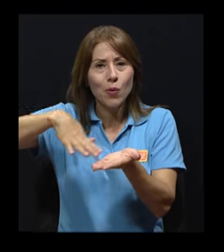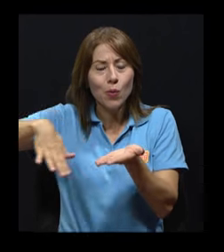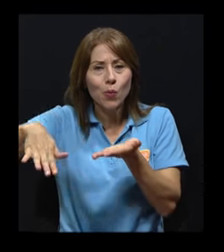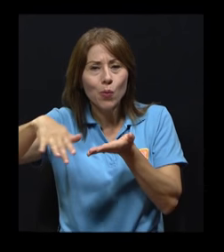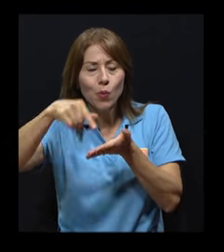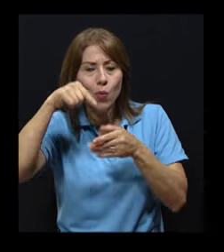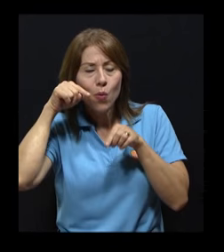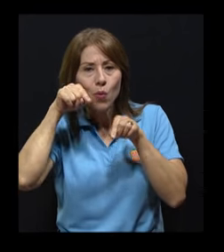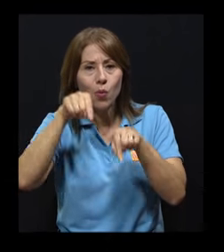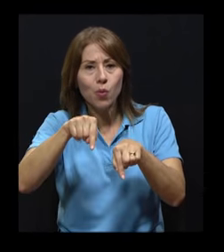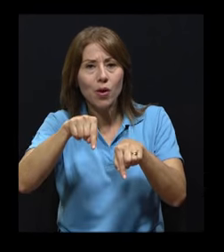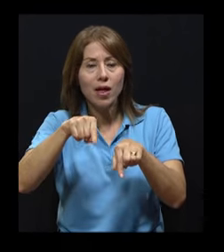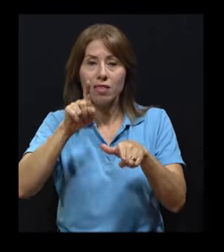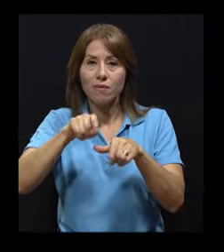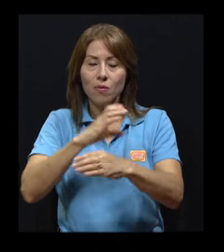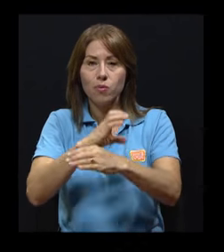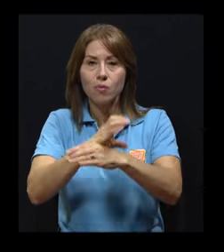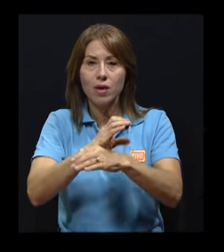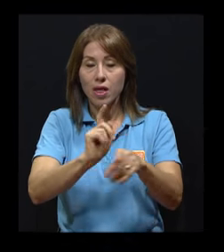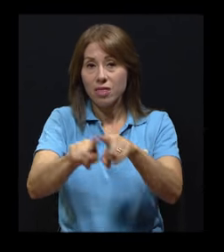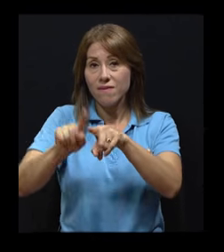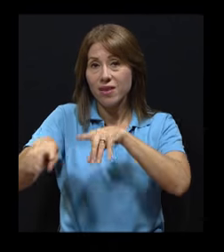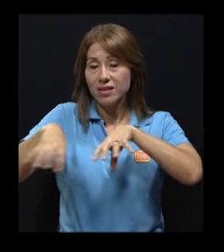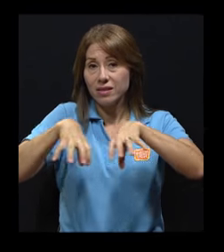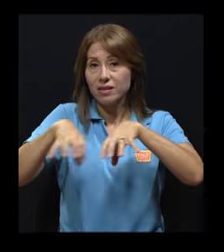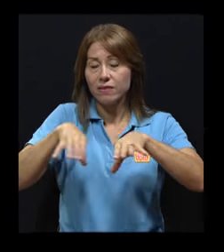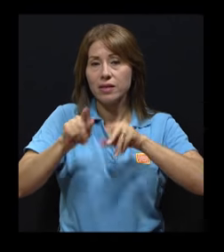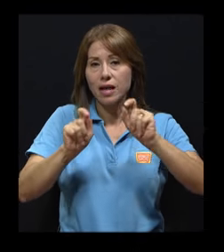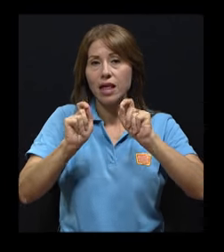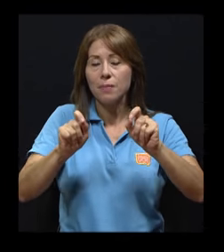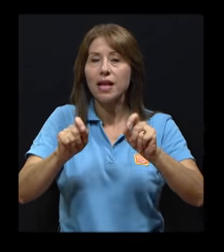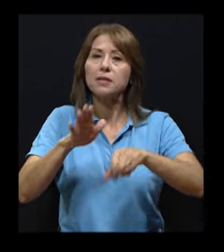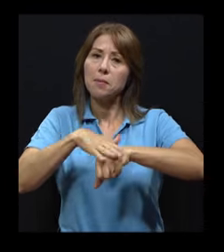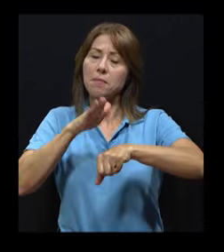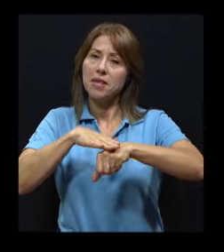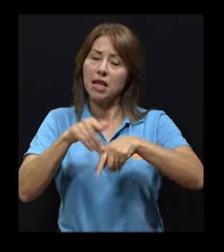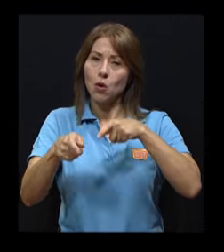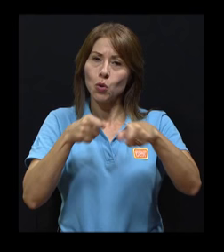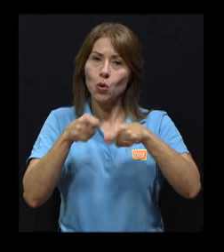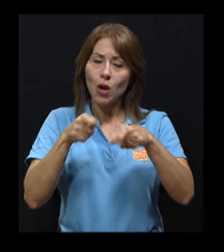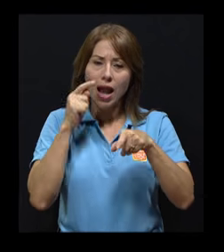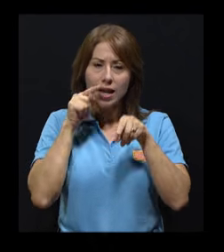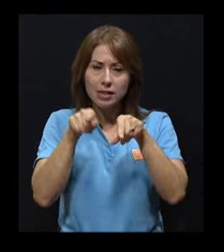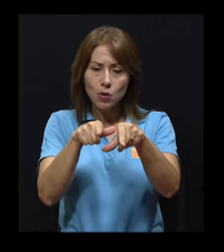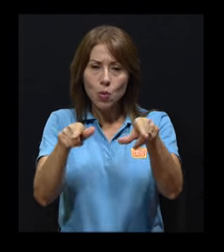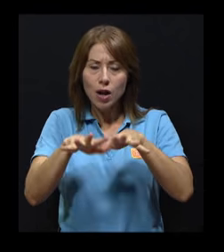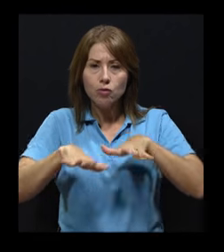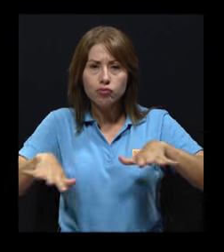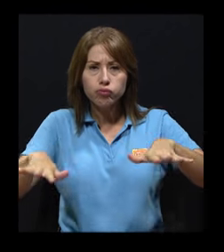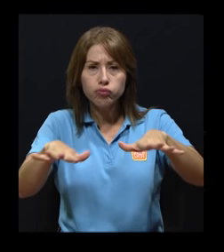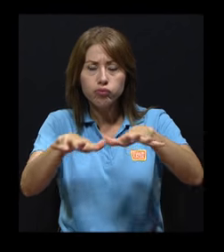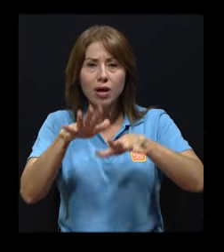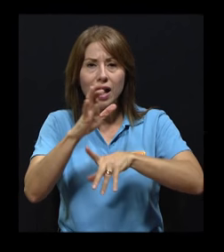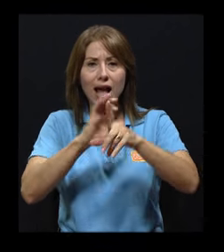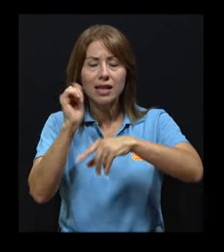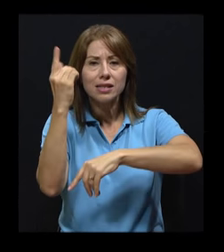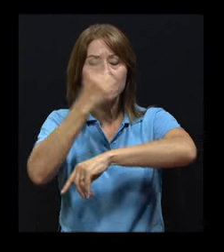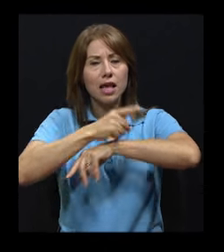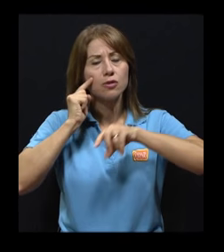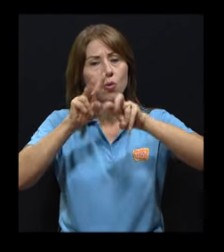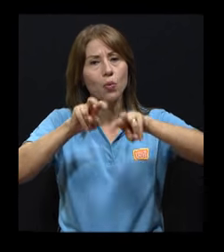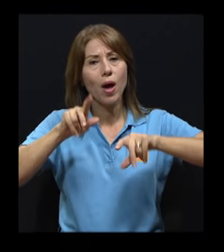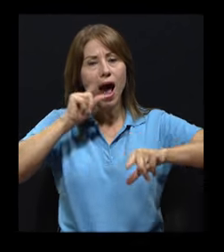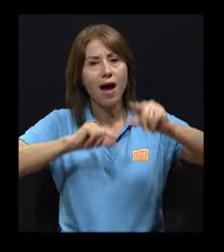superficial varias actividades académicas permiten hacer un control del humedal a través de monitoreos quincenales de aves vertebrados